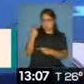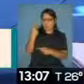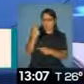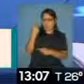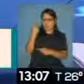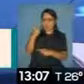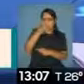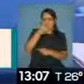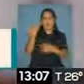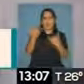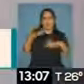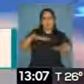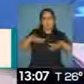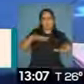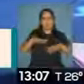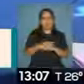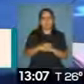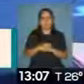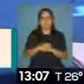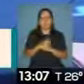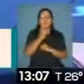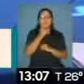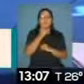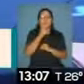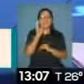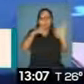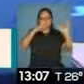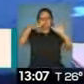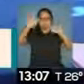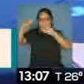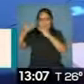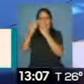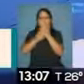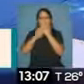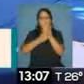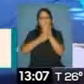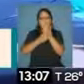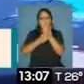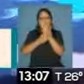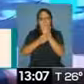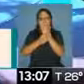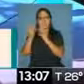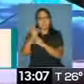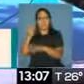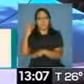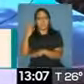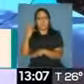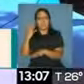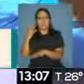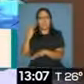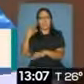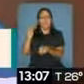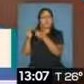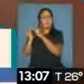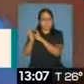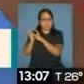abocados a distintas actividades. En un caso, por ejemplo, una convocatoria del Ministerio donde sistematizaron sus experiencias